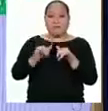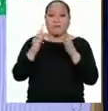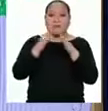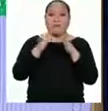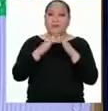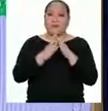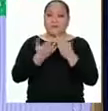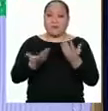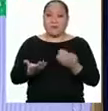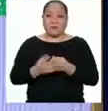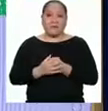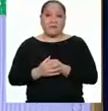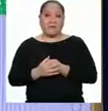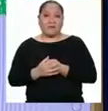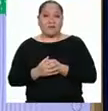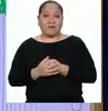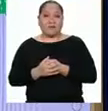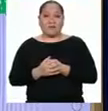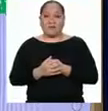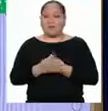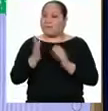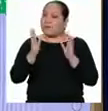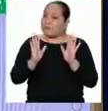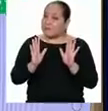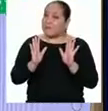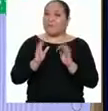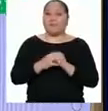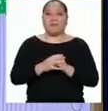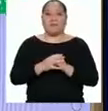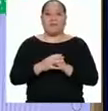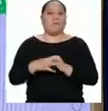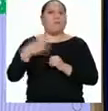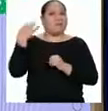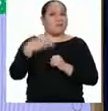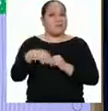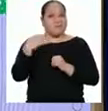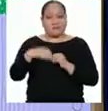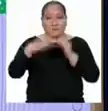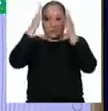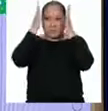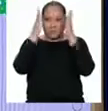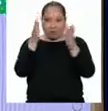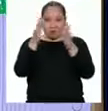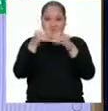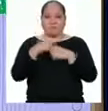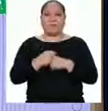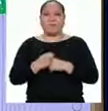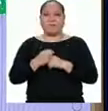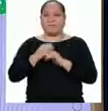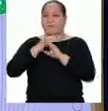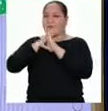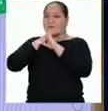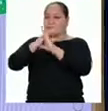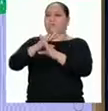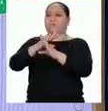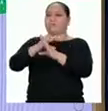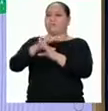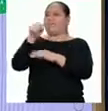casa en la medida de sus posibilidades y, por supuesto, estar siempre atentos para combatir